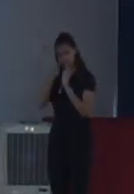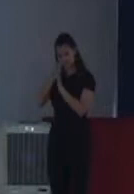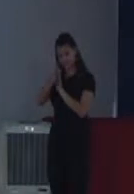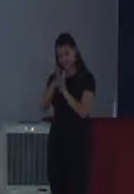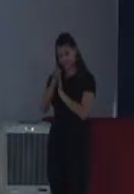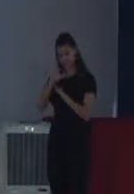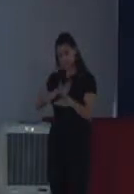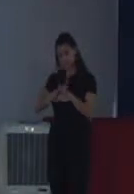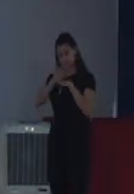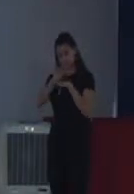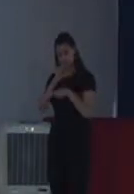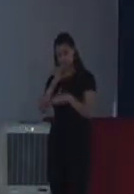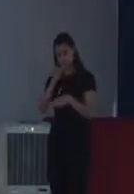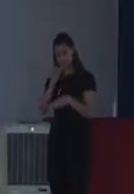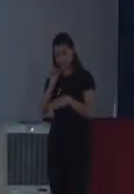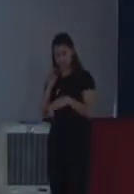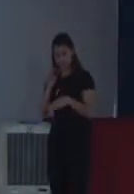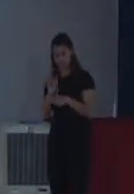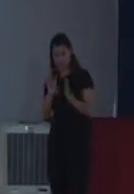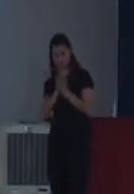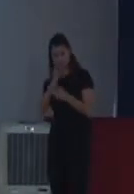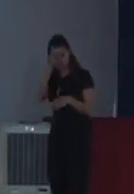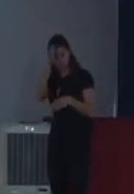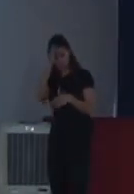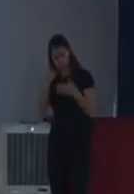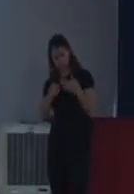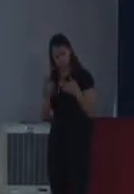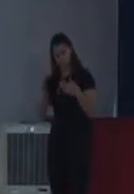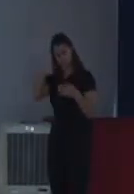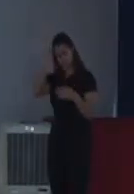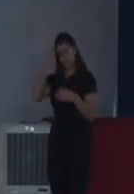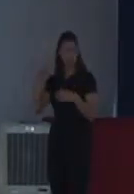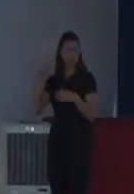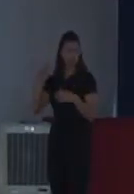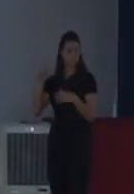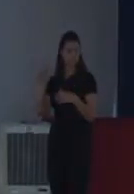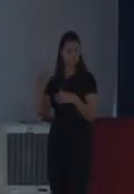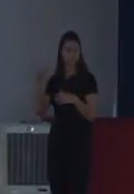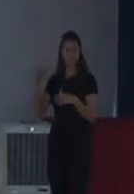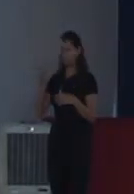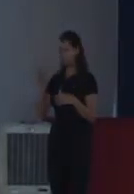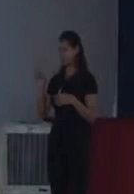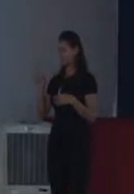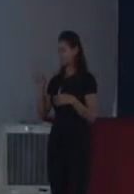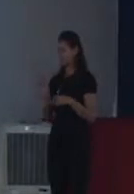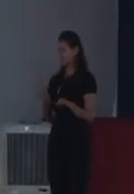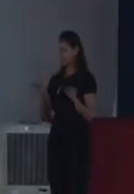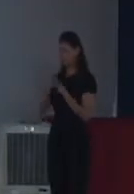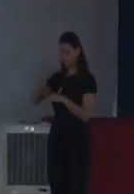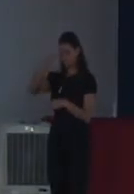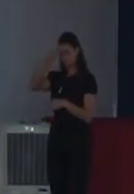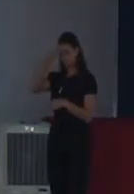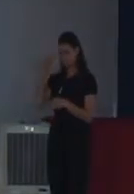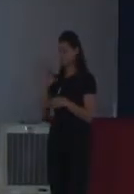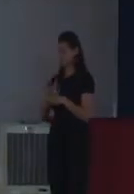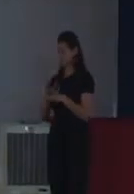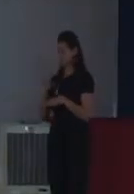la doctora Claudia y del profesor César Herrera.